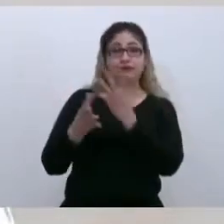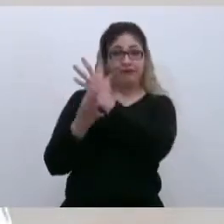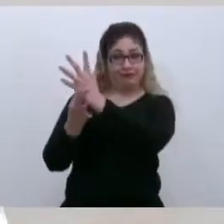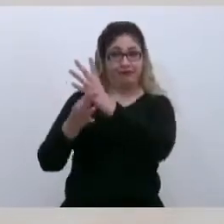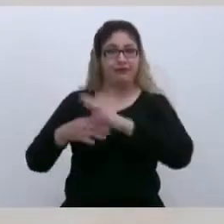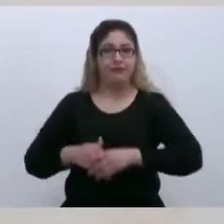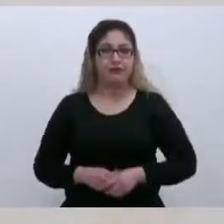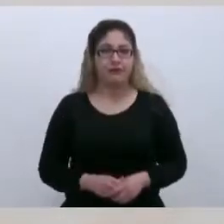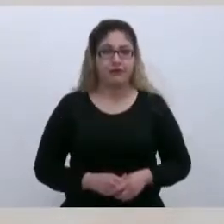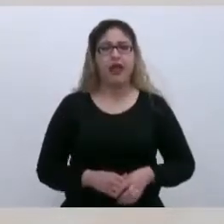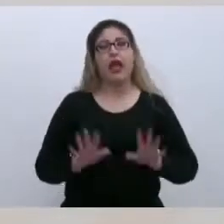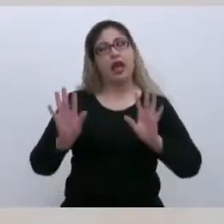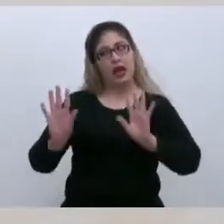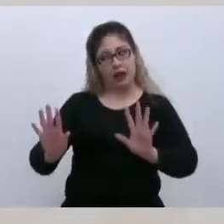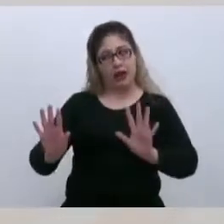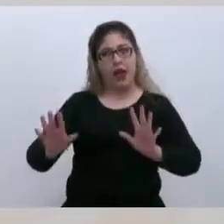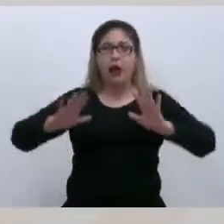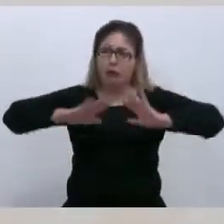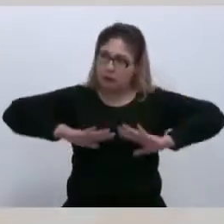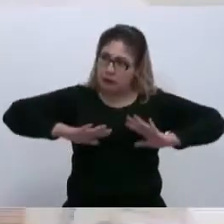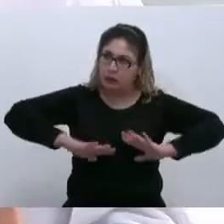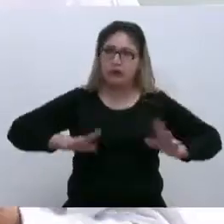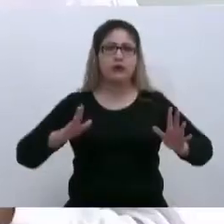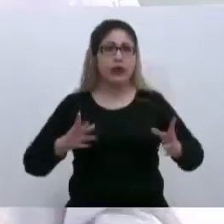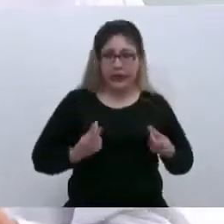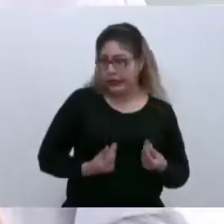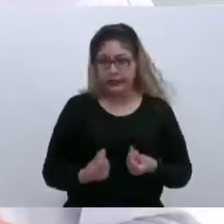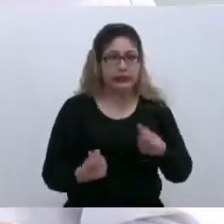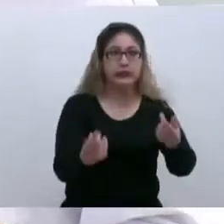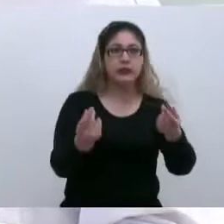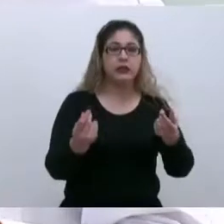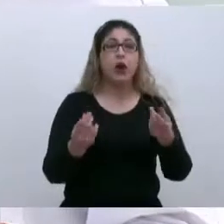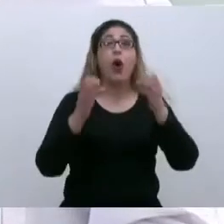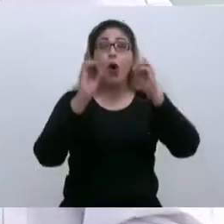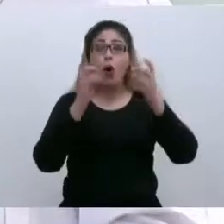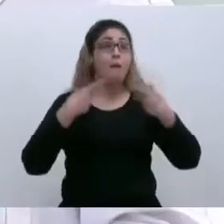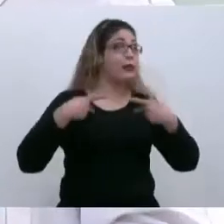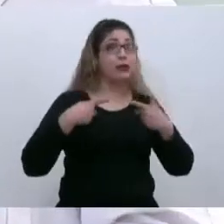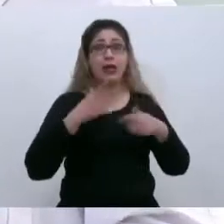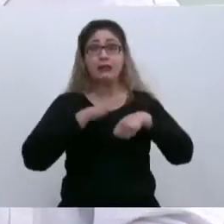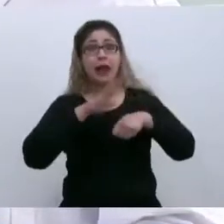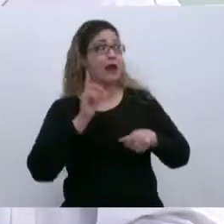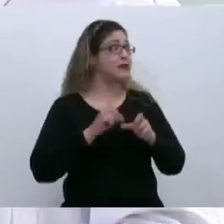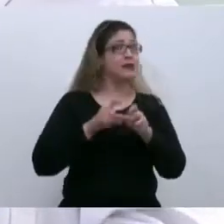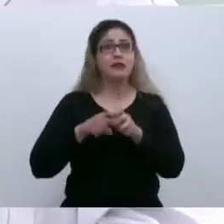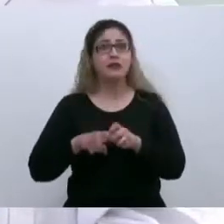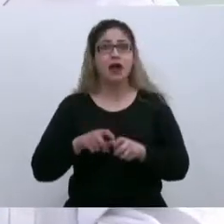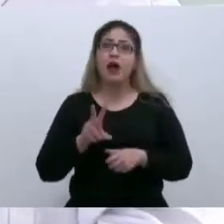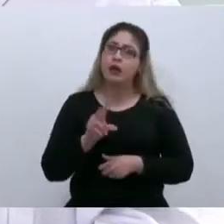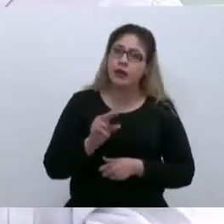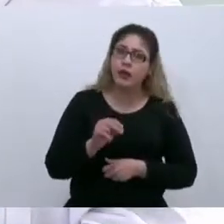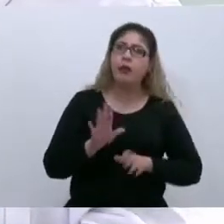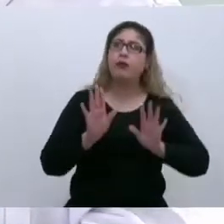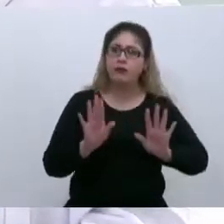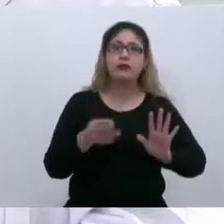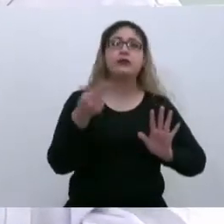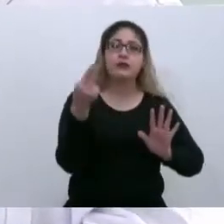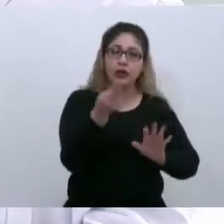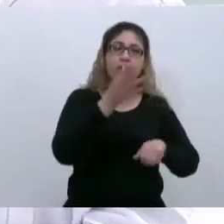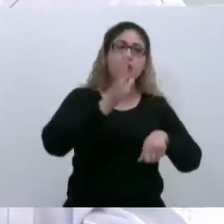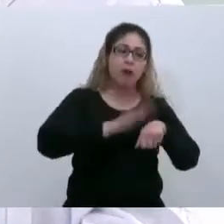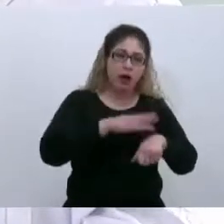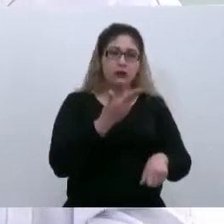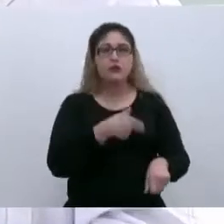la apertura, el crecimiento, la reconversión para lograr la meta de cero rechazos. Y en ese